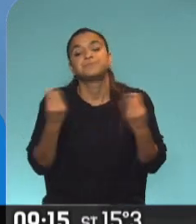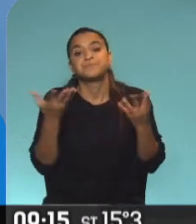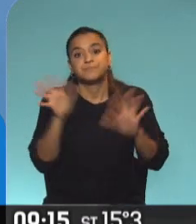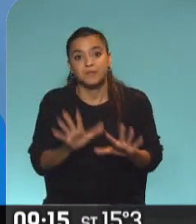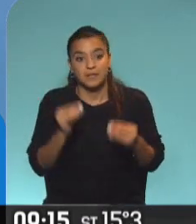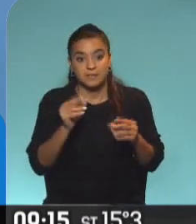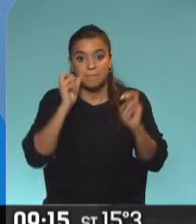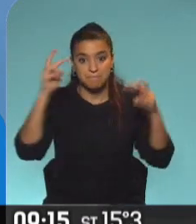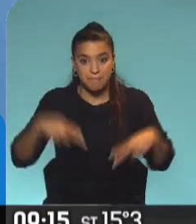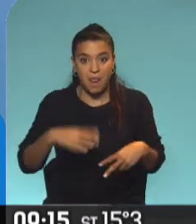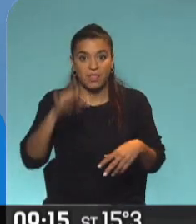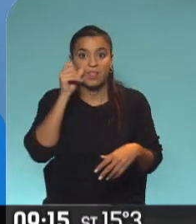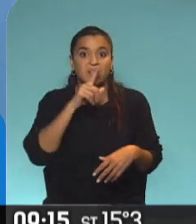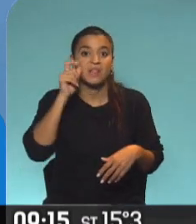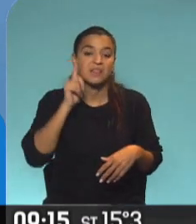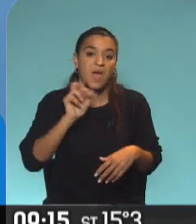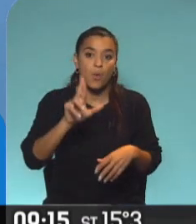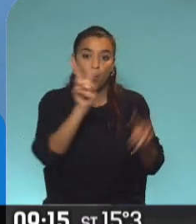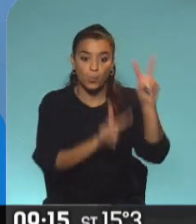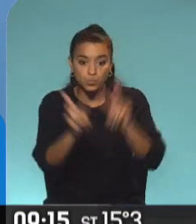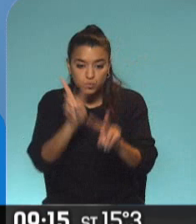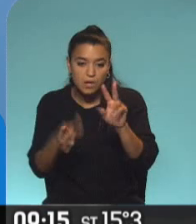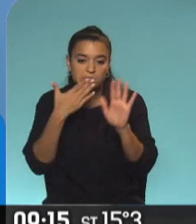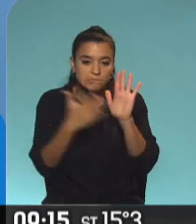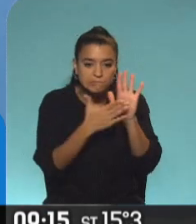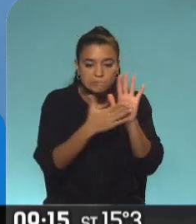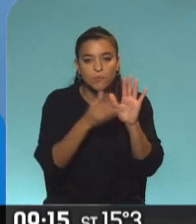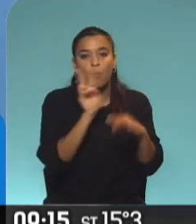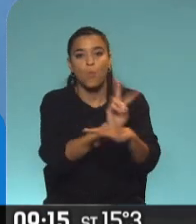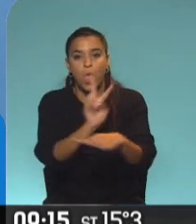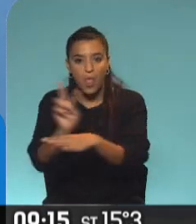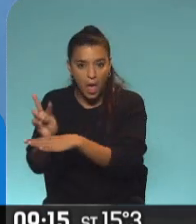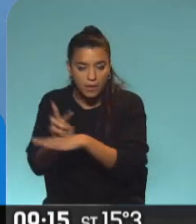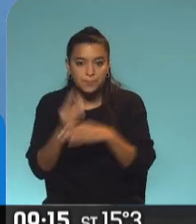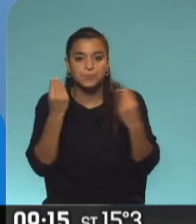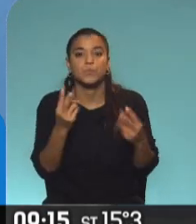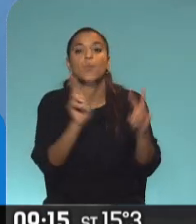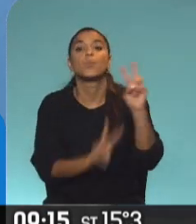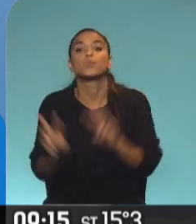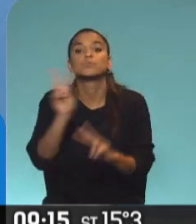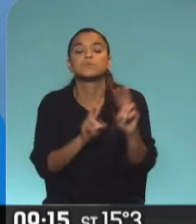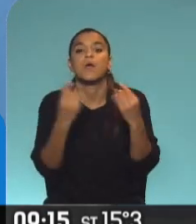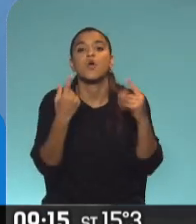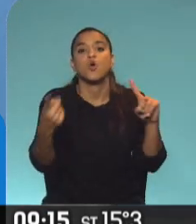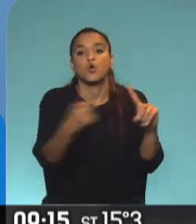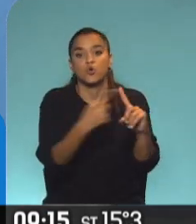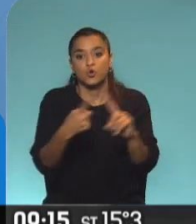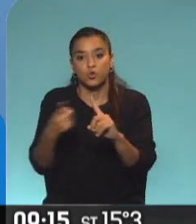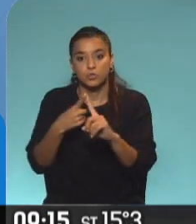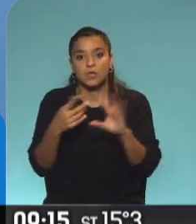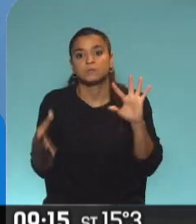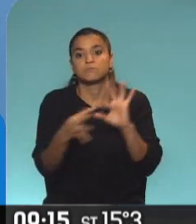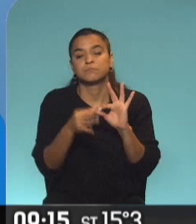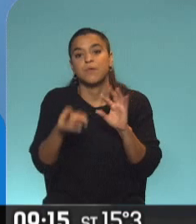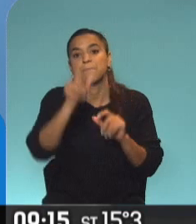en el detectar, que decimos siempre que es buscar, testear y cuidar, es buscar a los contactos estrechos de